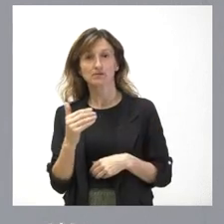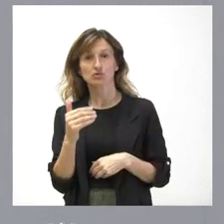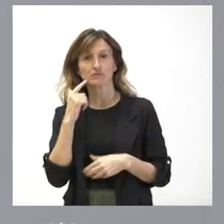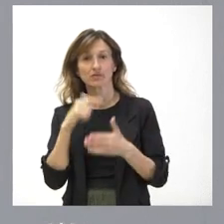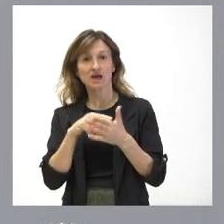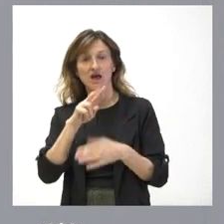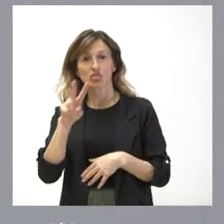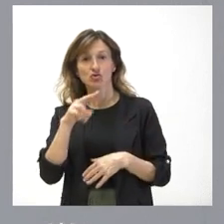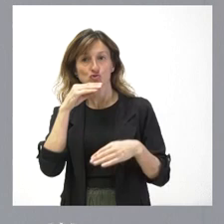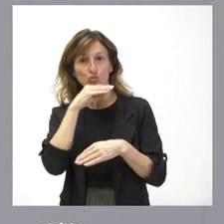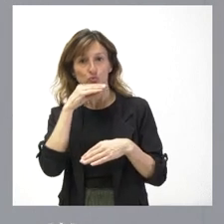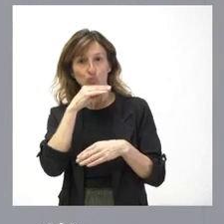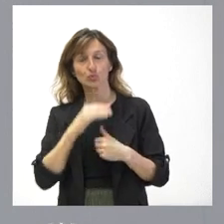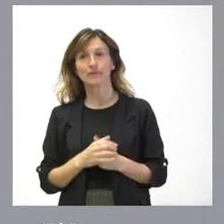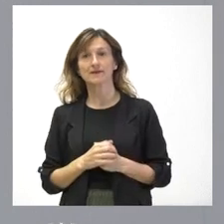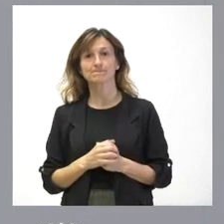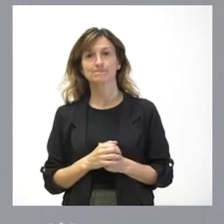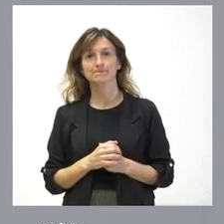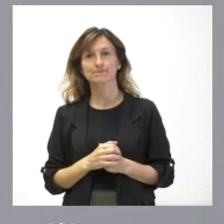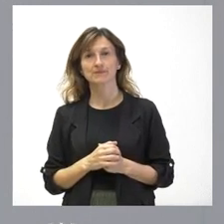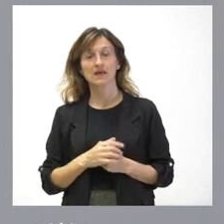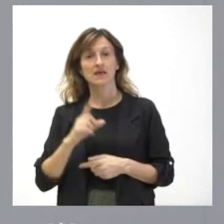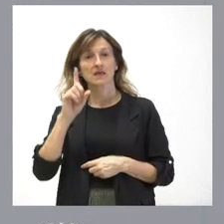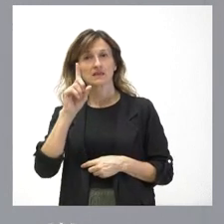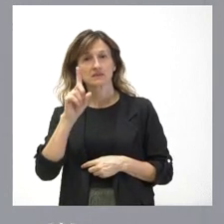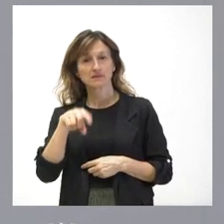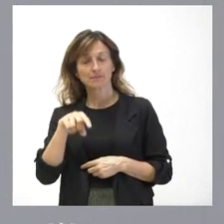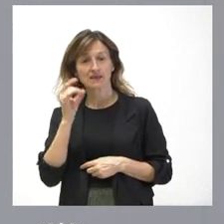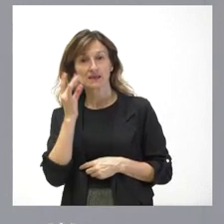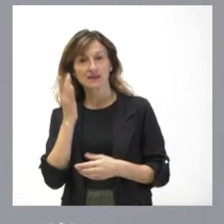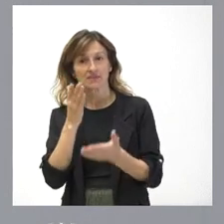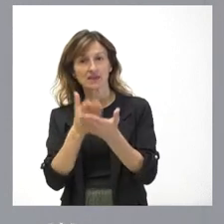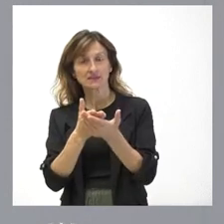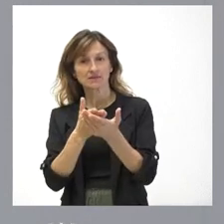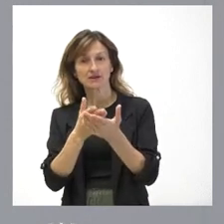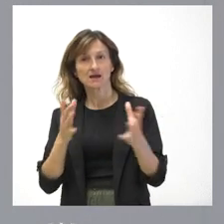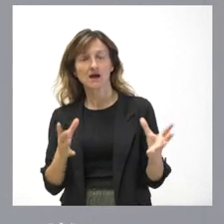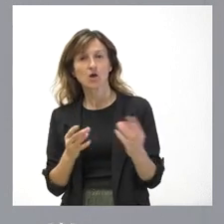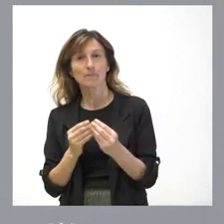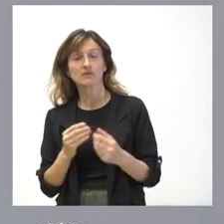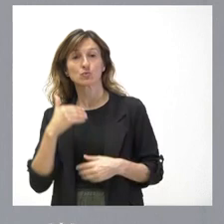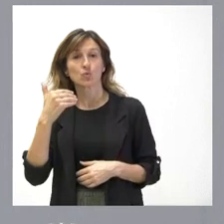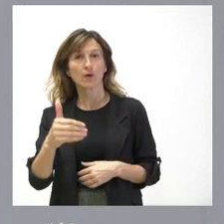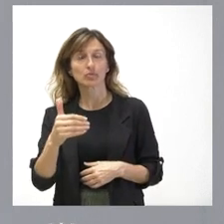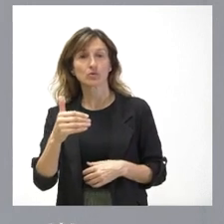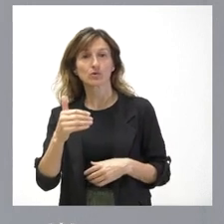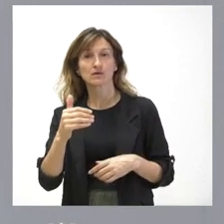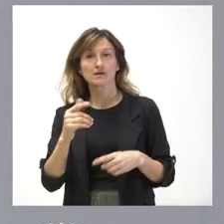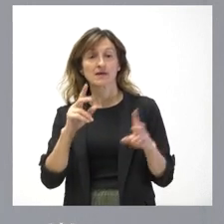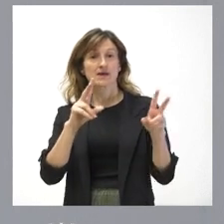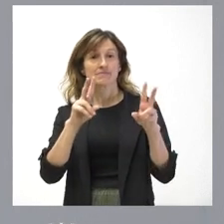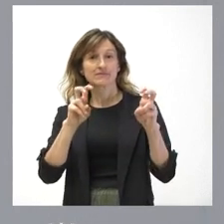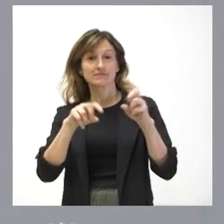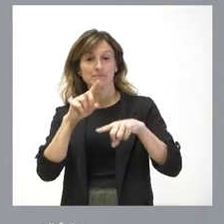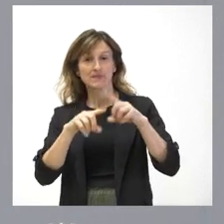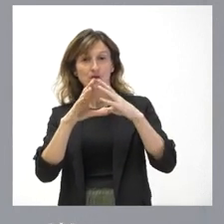2 de octubre y también acompañando estas inici as el cuándo y los periodos pues lógicamente son las propas universidades